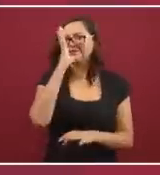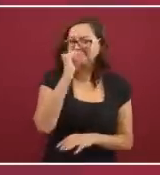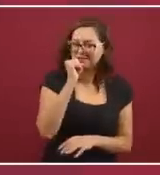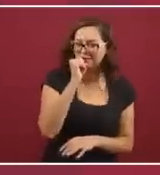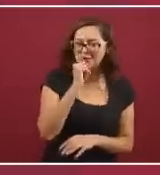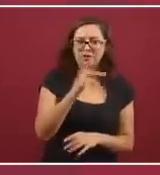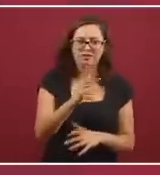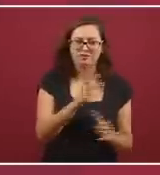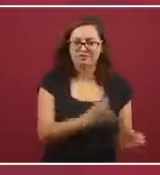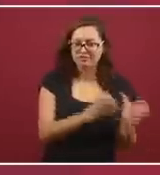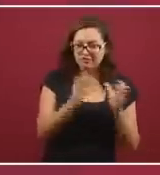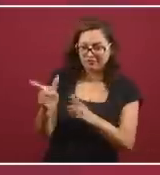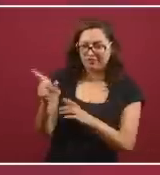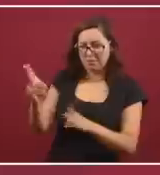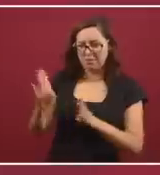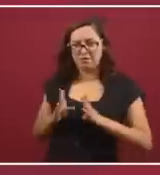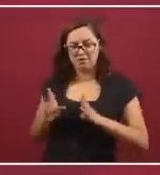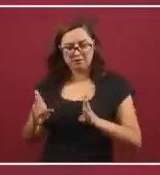con el ejército